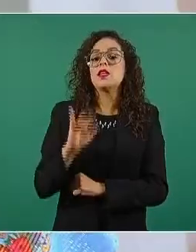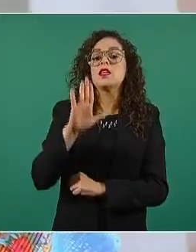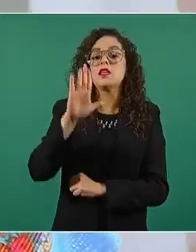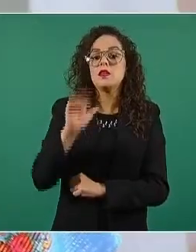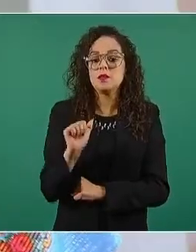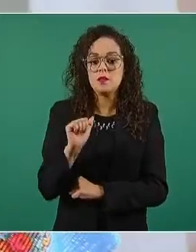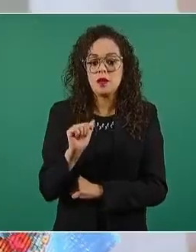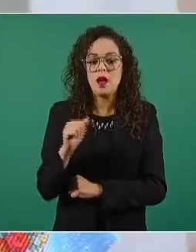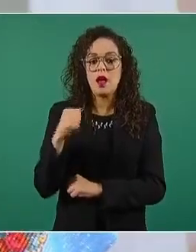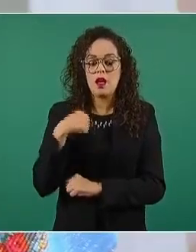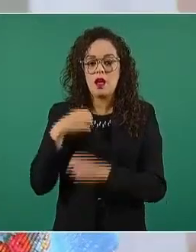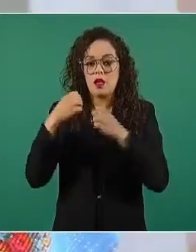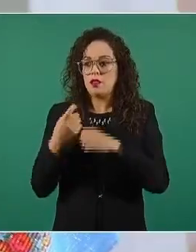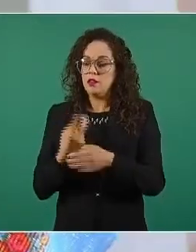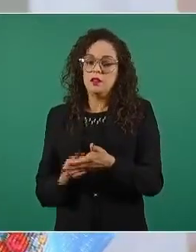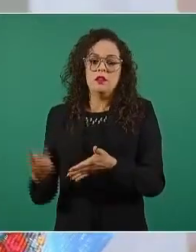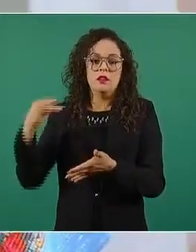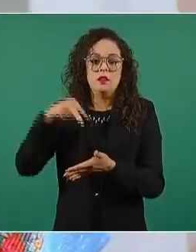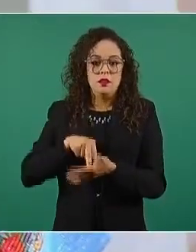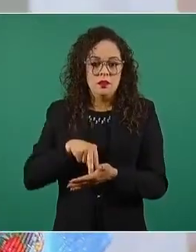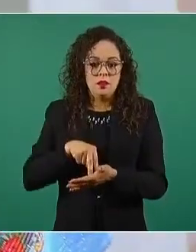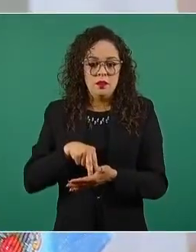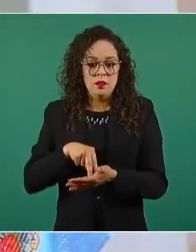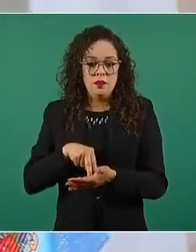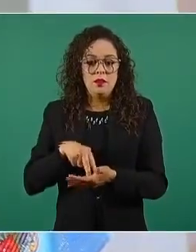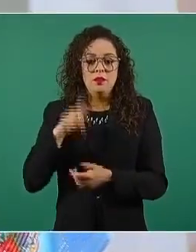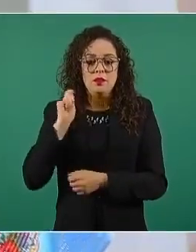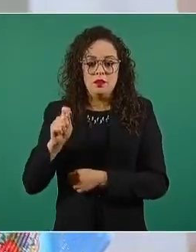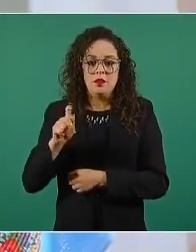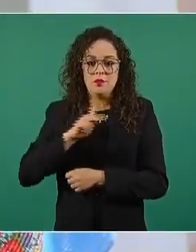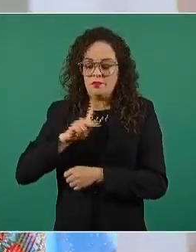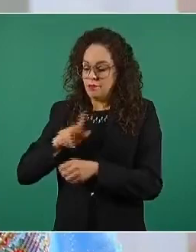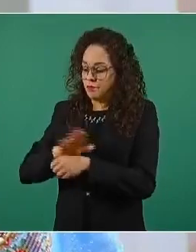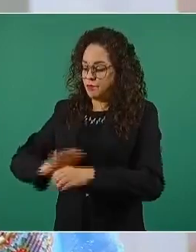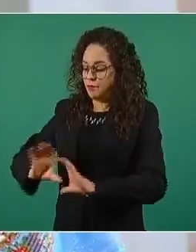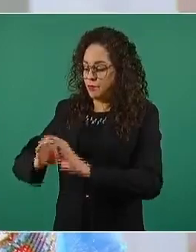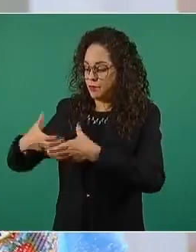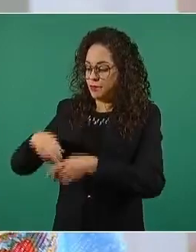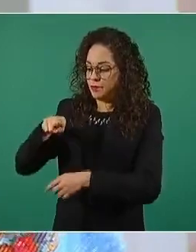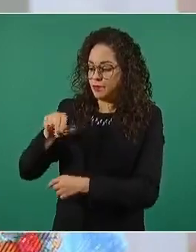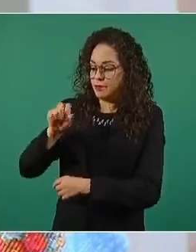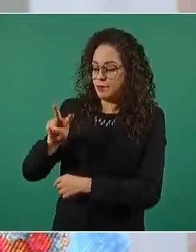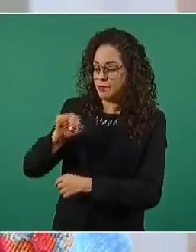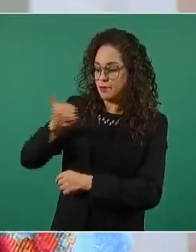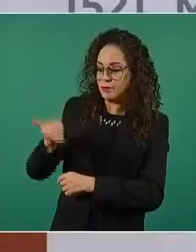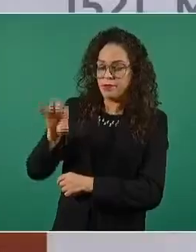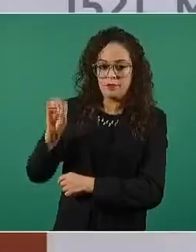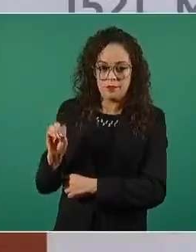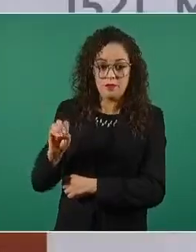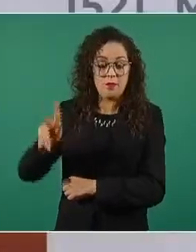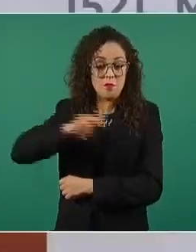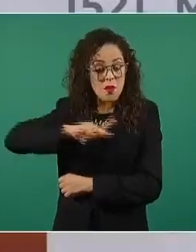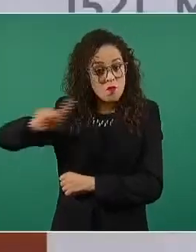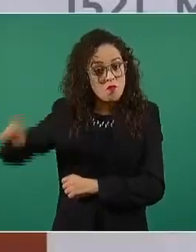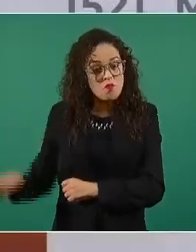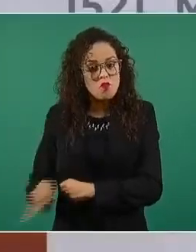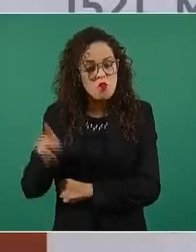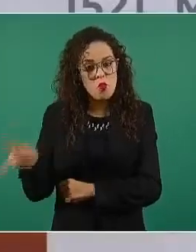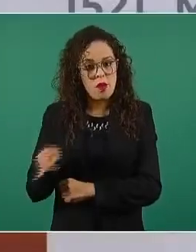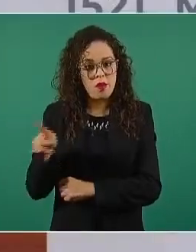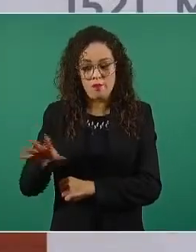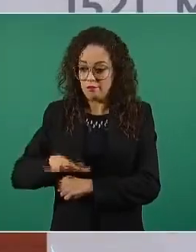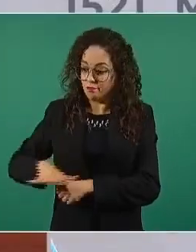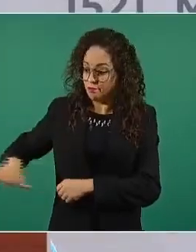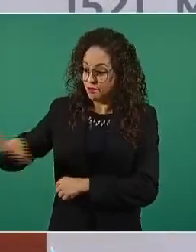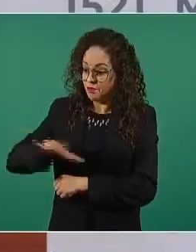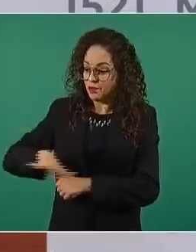un evento de la Nación Navajo. Y la Nación Navajo, mi pueblo, es un